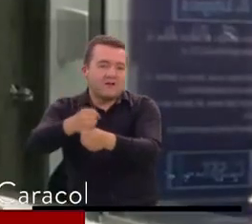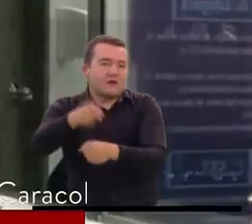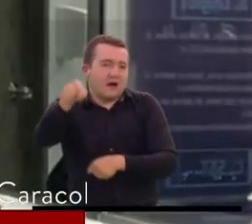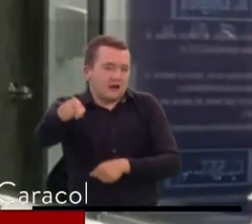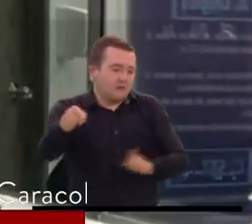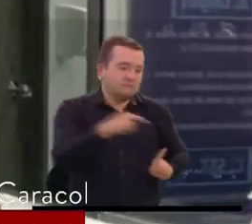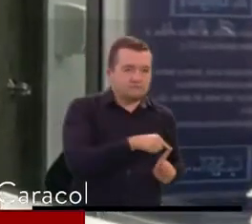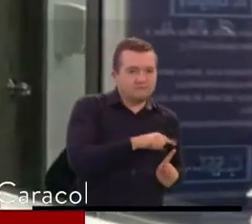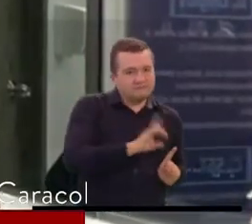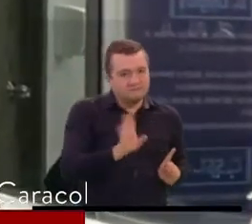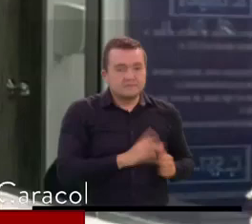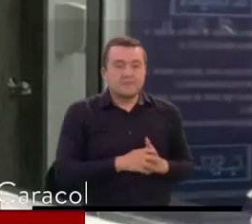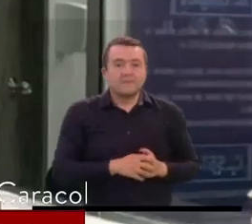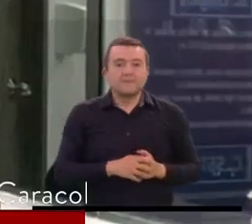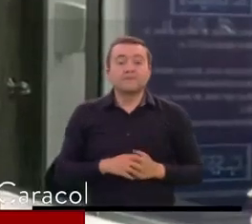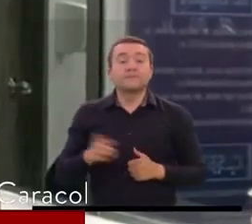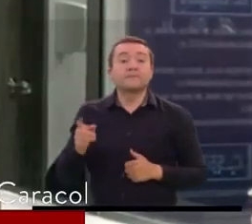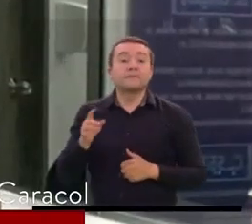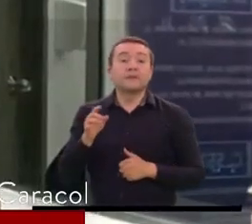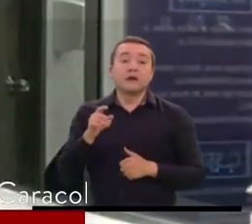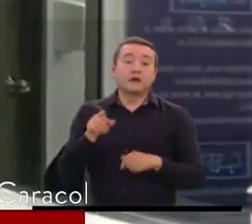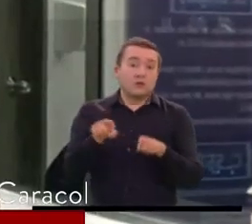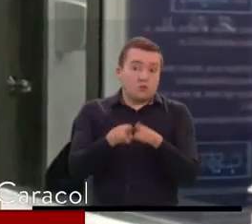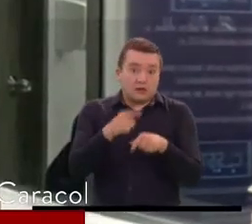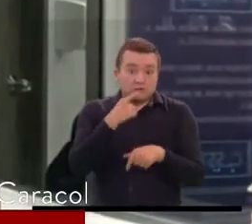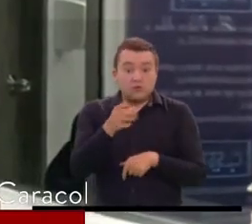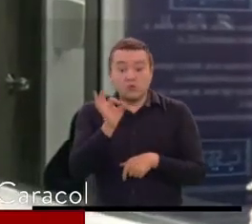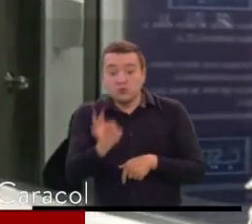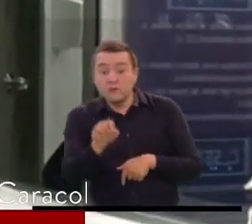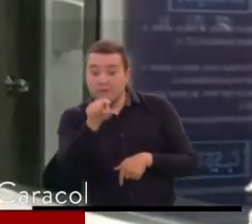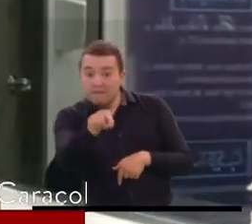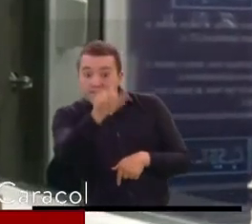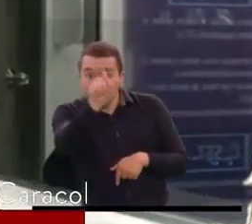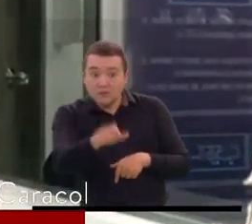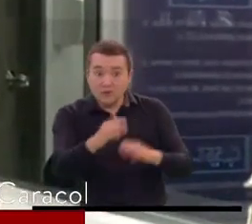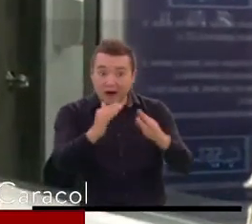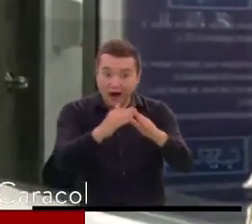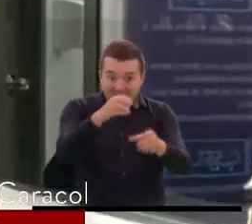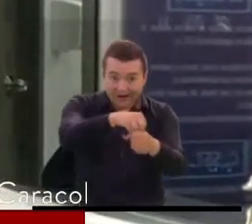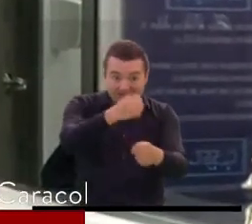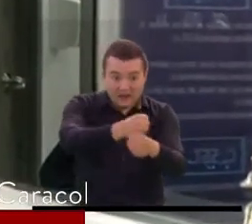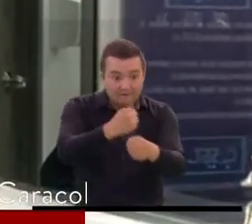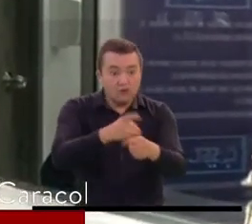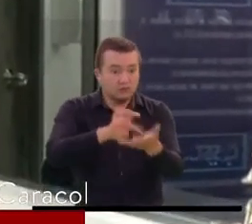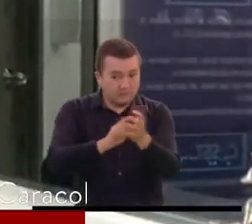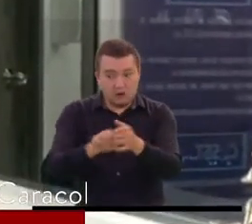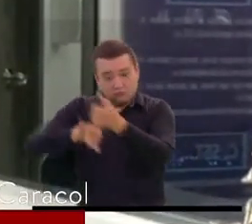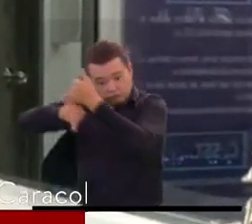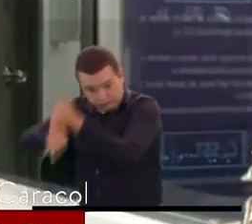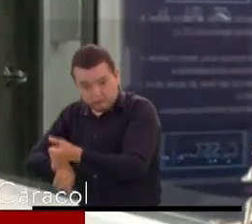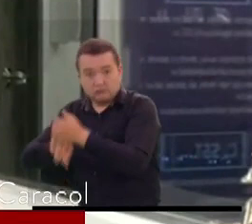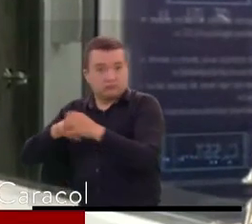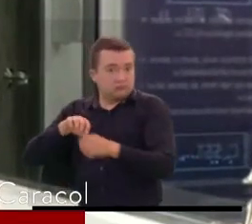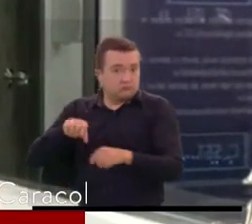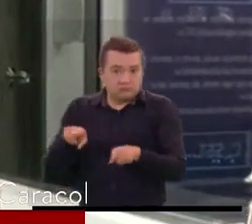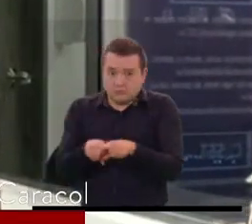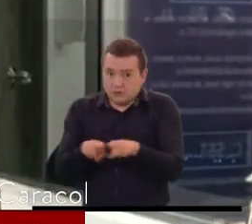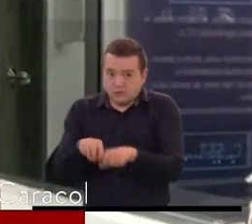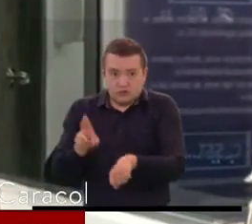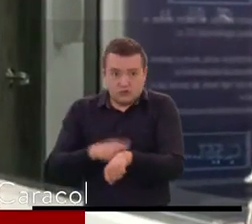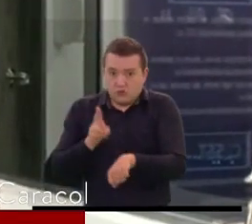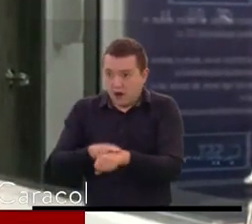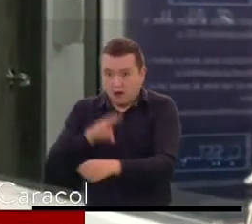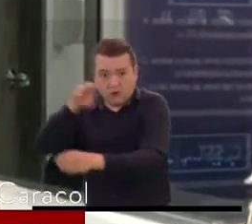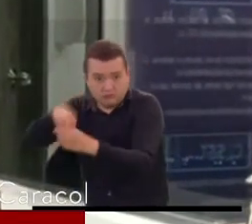Dice, oiga, trabajador, usted sigue subordinado, se sigue respetando el código sustantivo del trabajo y el